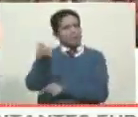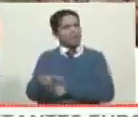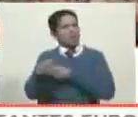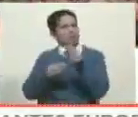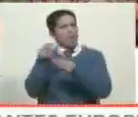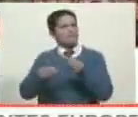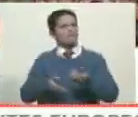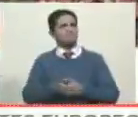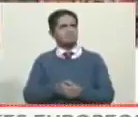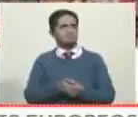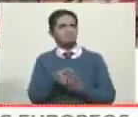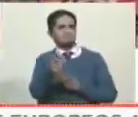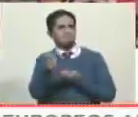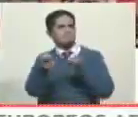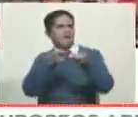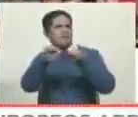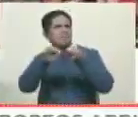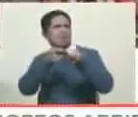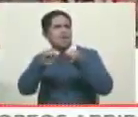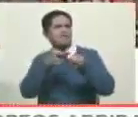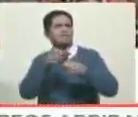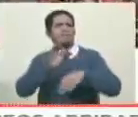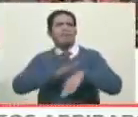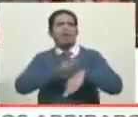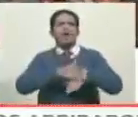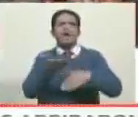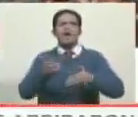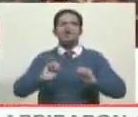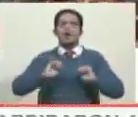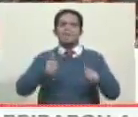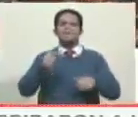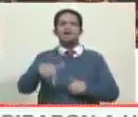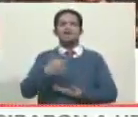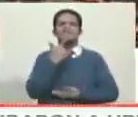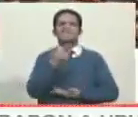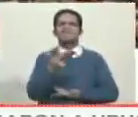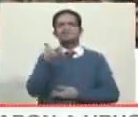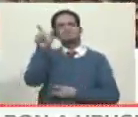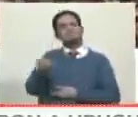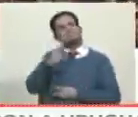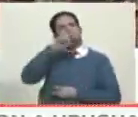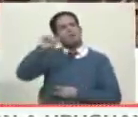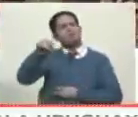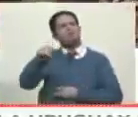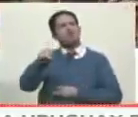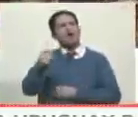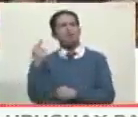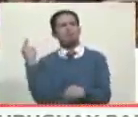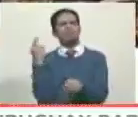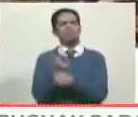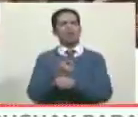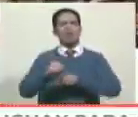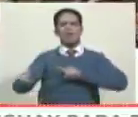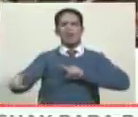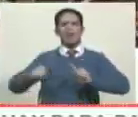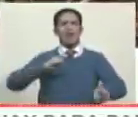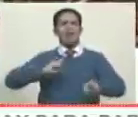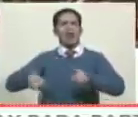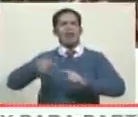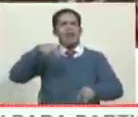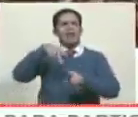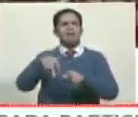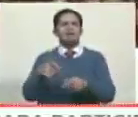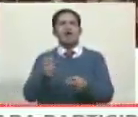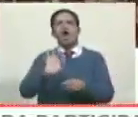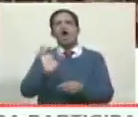manipulan porque comenzaron aquí que el dictador era maduro comenzaron aquí que el dictador el